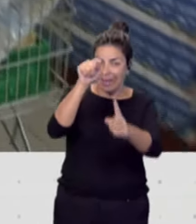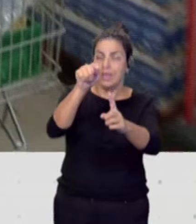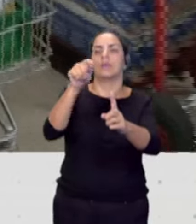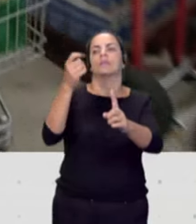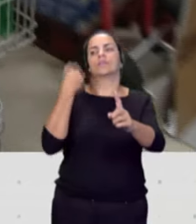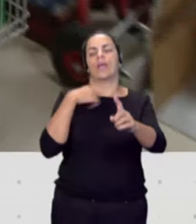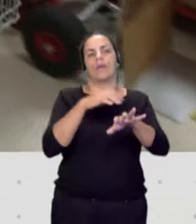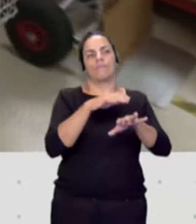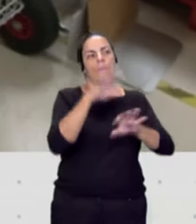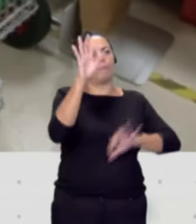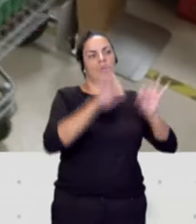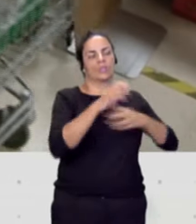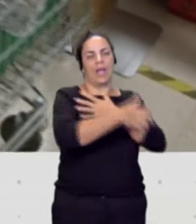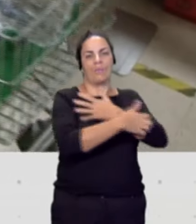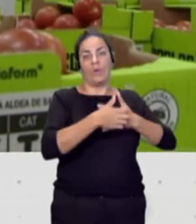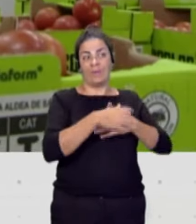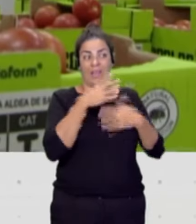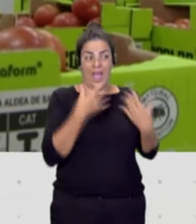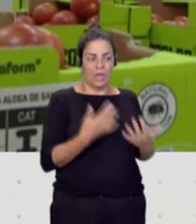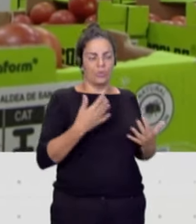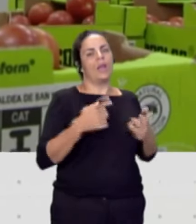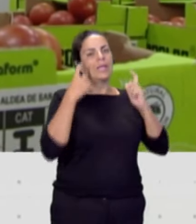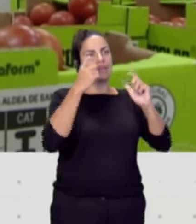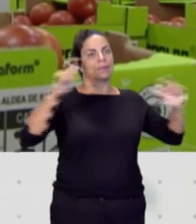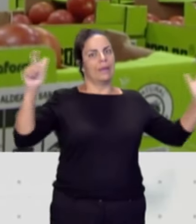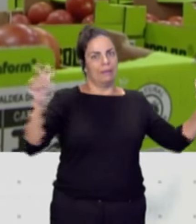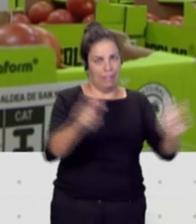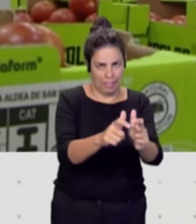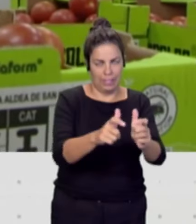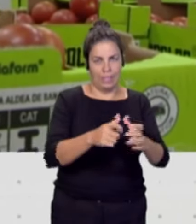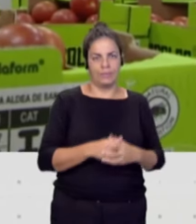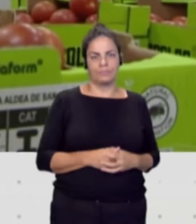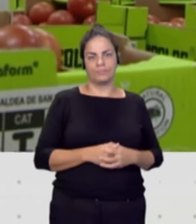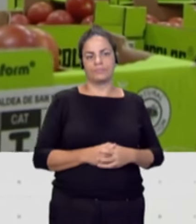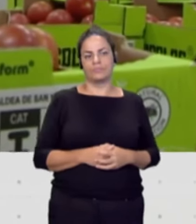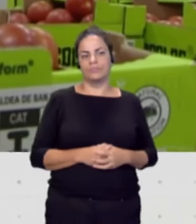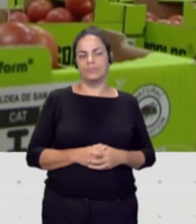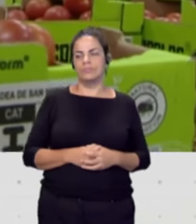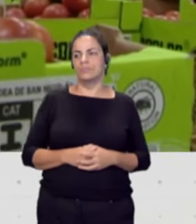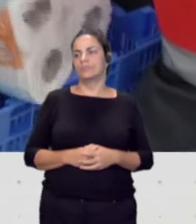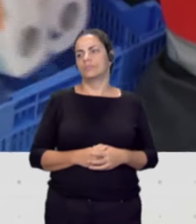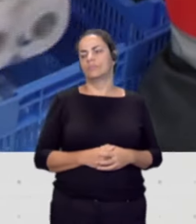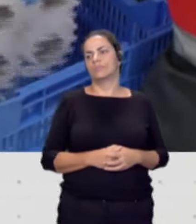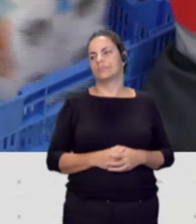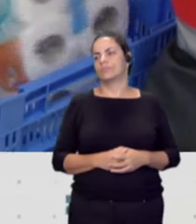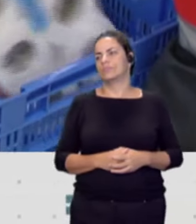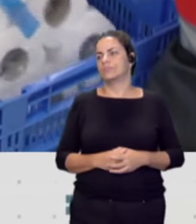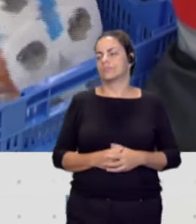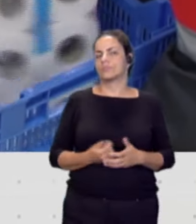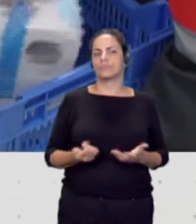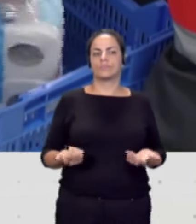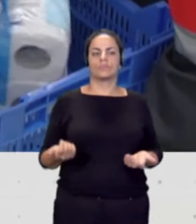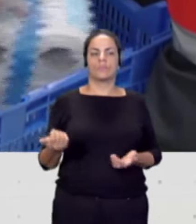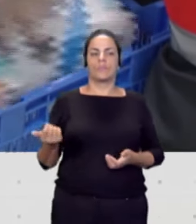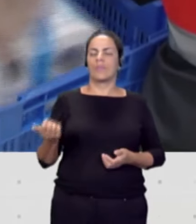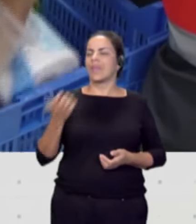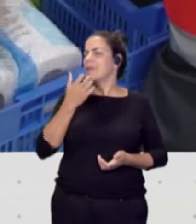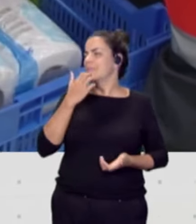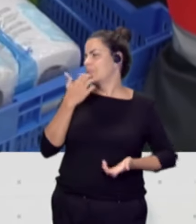la mayor parte de esas tasas de pobreza que ahora mismo tenemos. ¿Cómo es posible, don Francisco, que se hable de